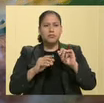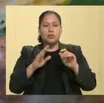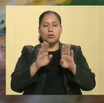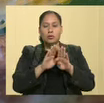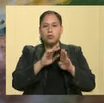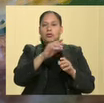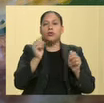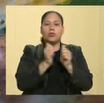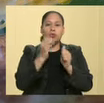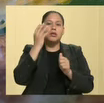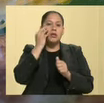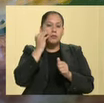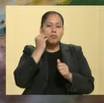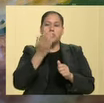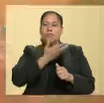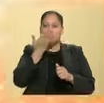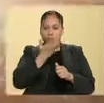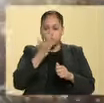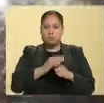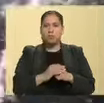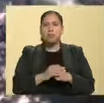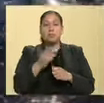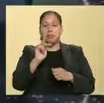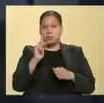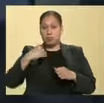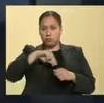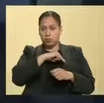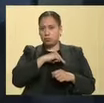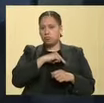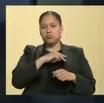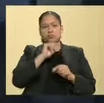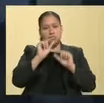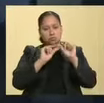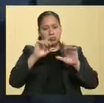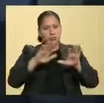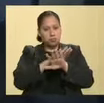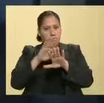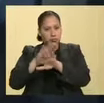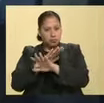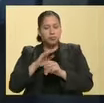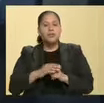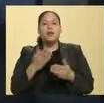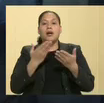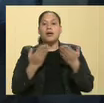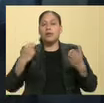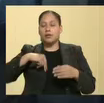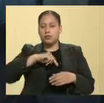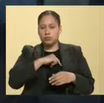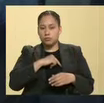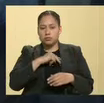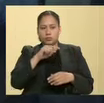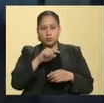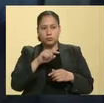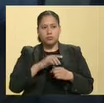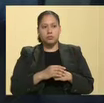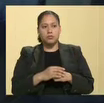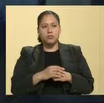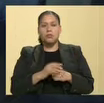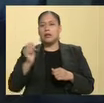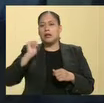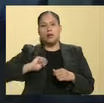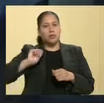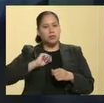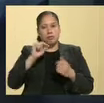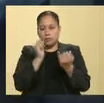comen con limoncito, pero como todo hemos ido evolucionando, ahora lo vamos a hacer a la